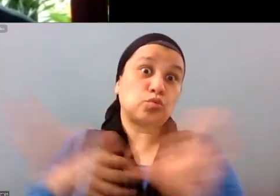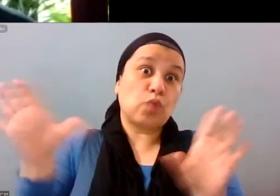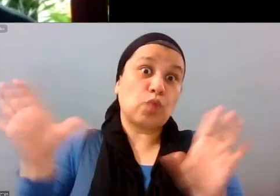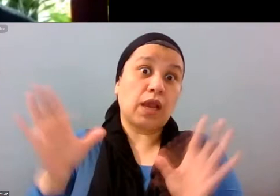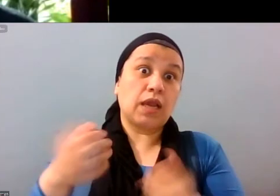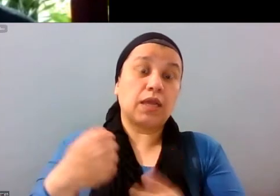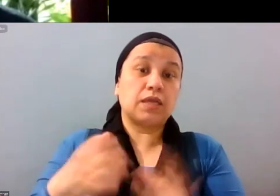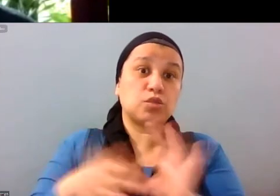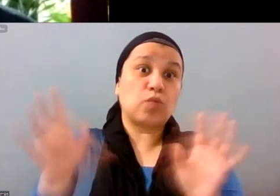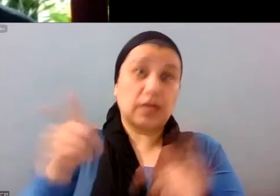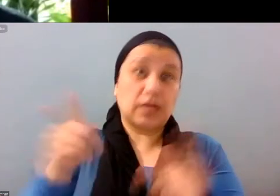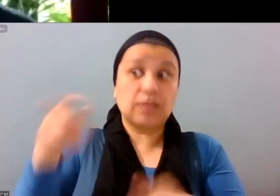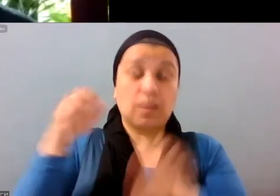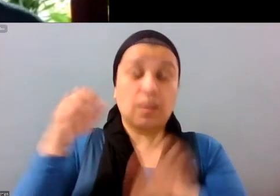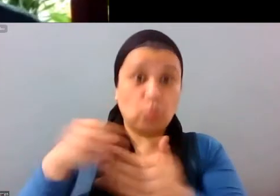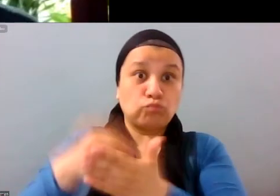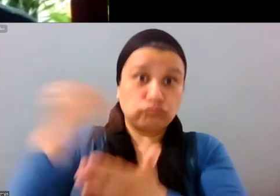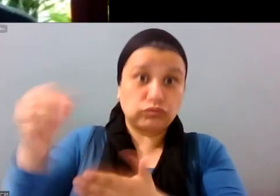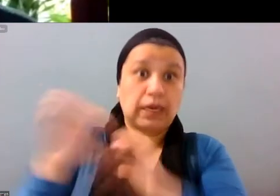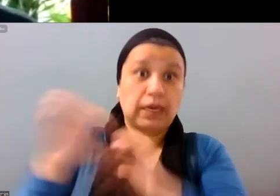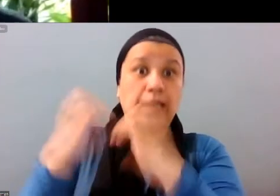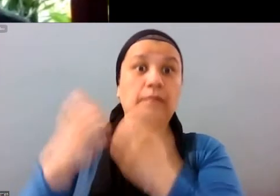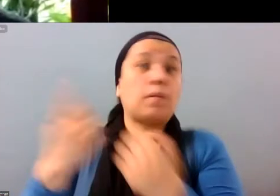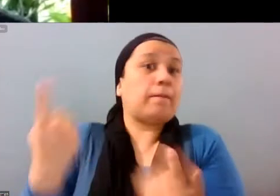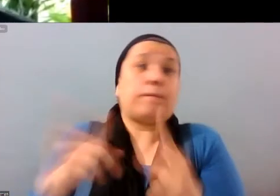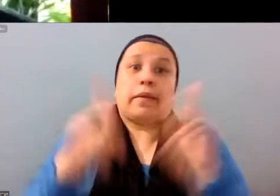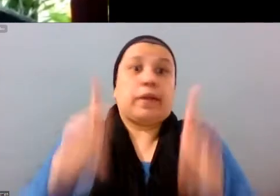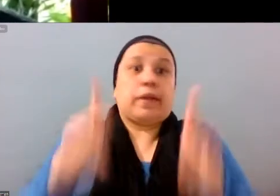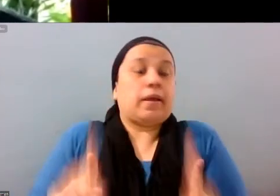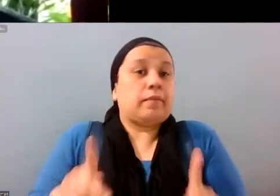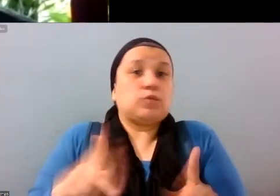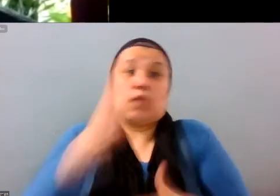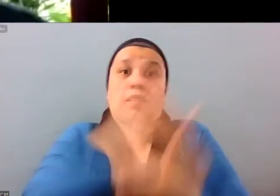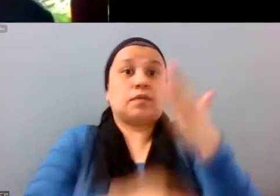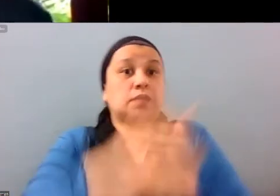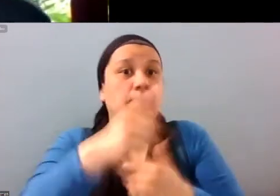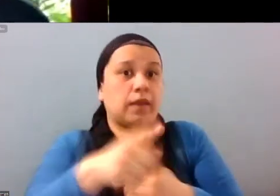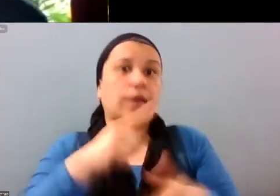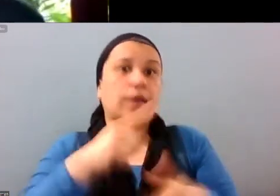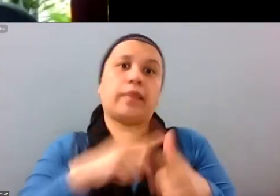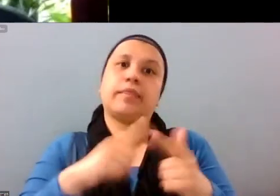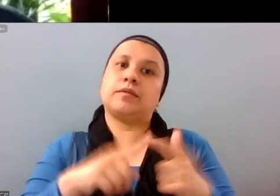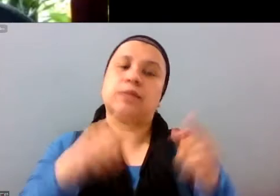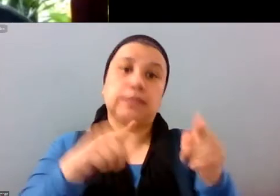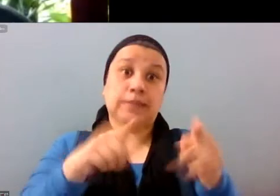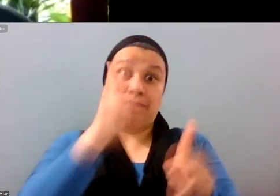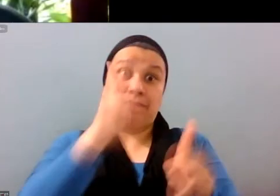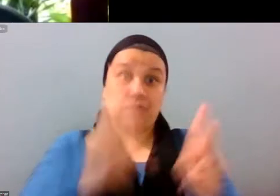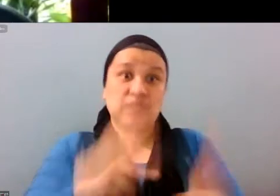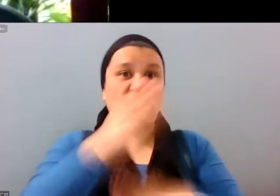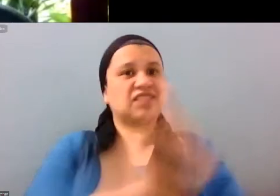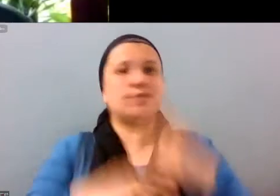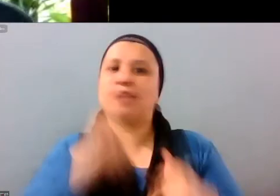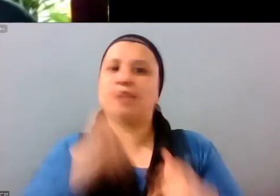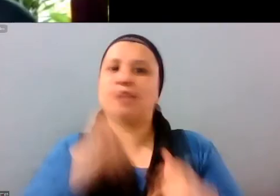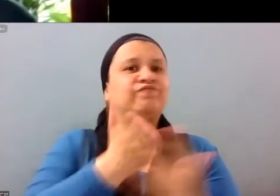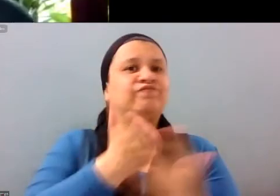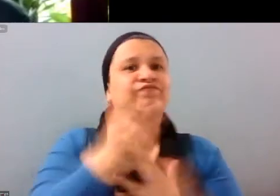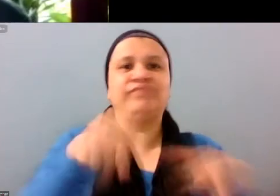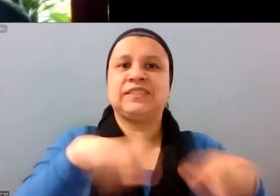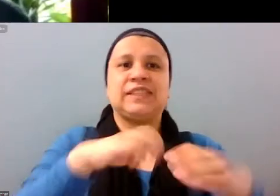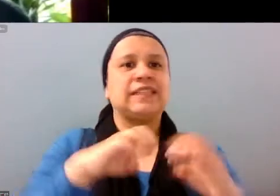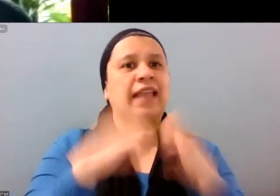pero si en esa casa hubiera una persona en situación de discapacidad tendría la persona que tendría menos acceso a ese equipo y